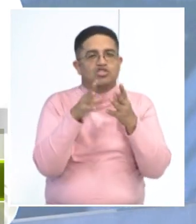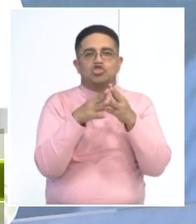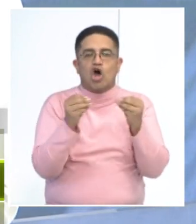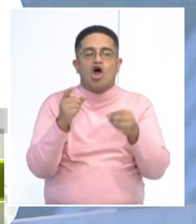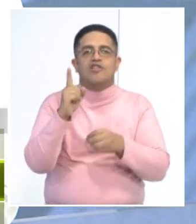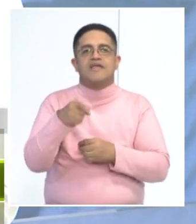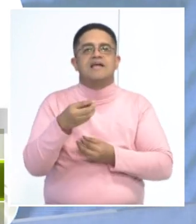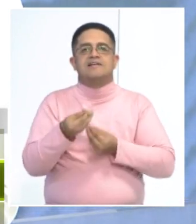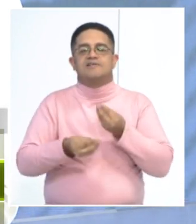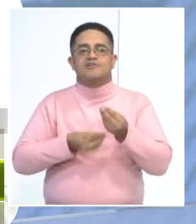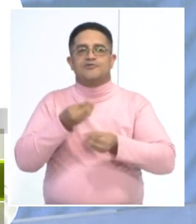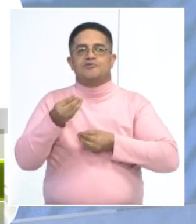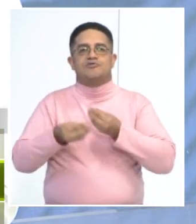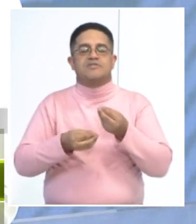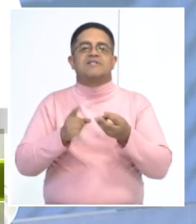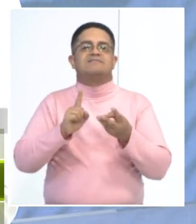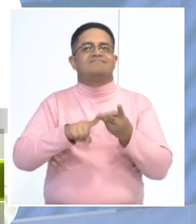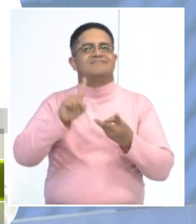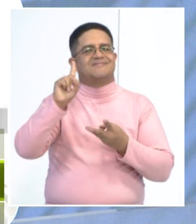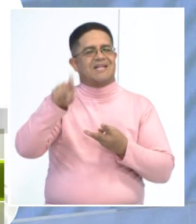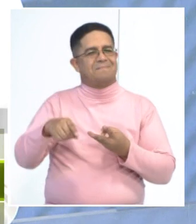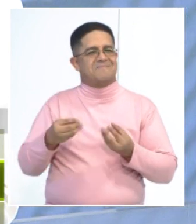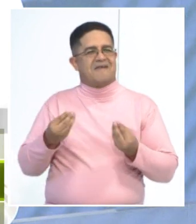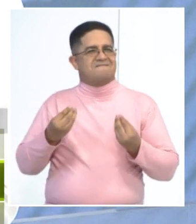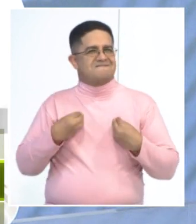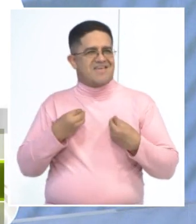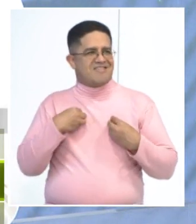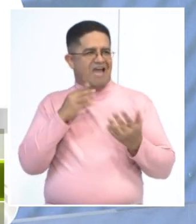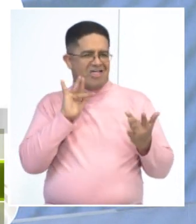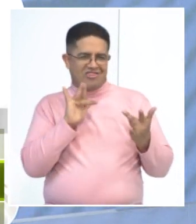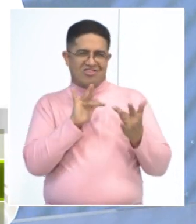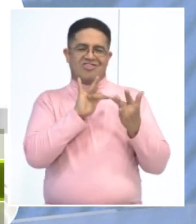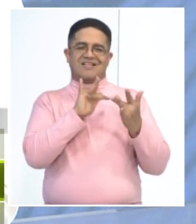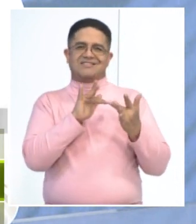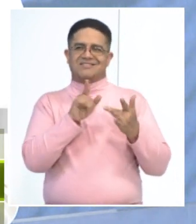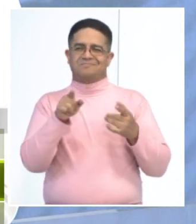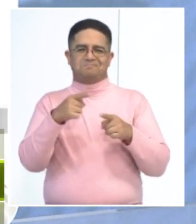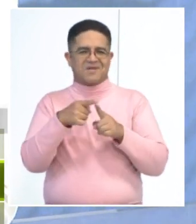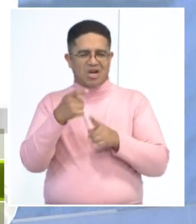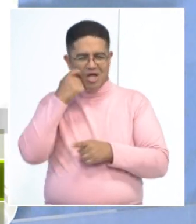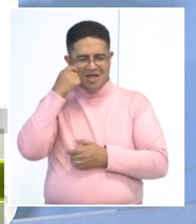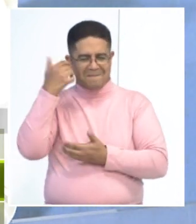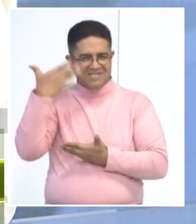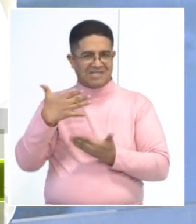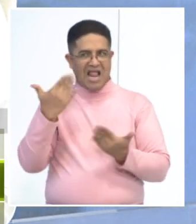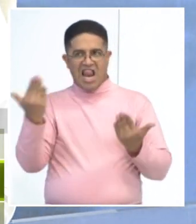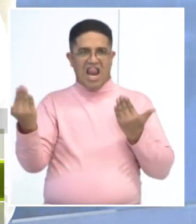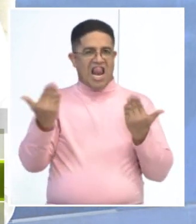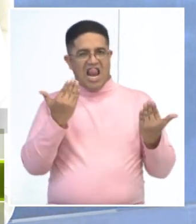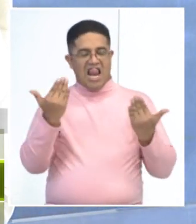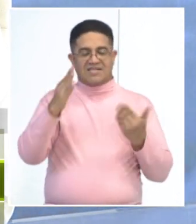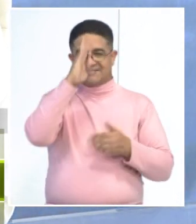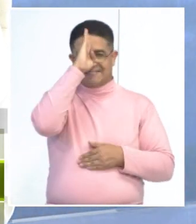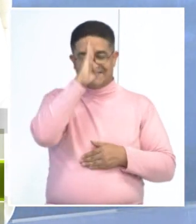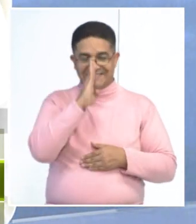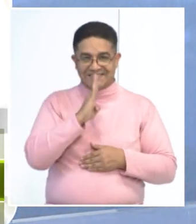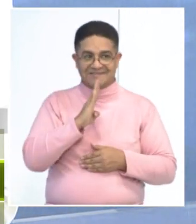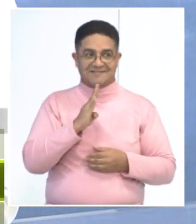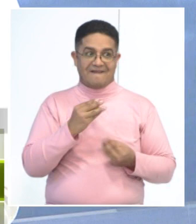hacer, pero también nos envolvemos en una vida virtual. Tratamos de vivir estas dos vidas, la real y la